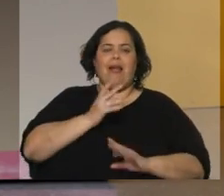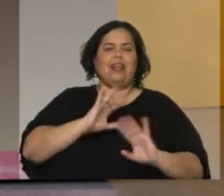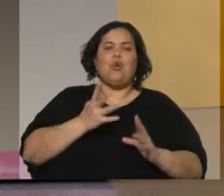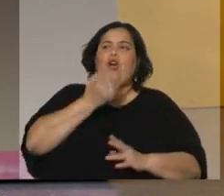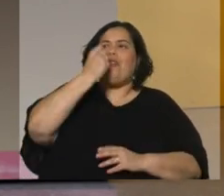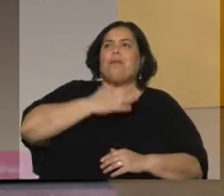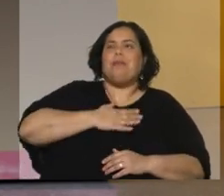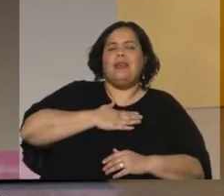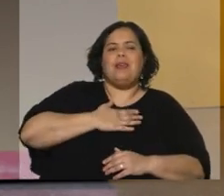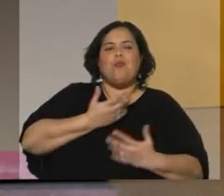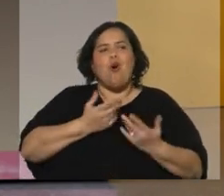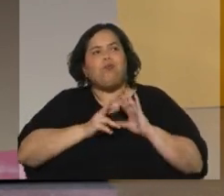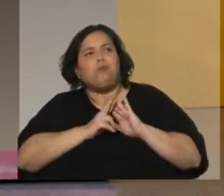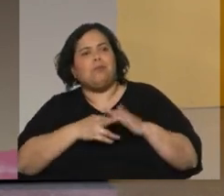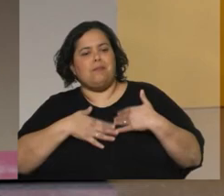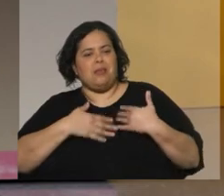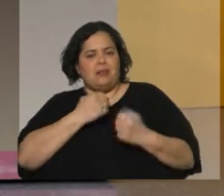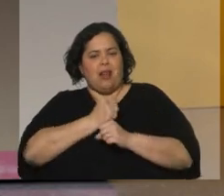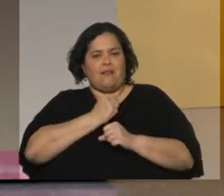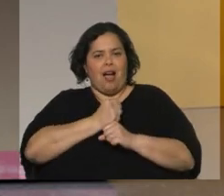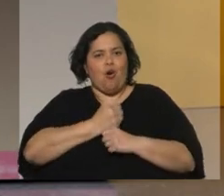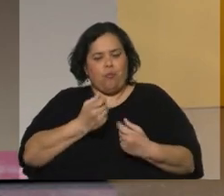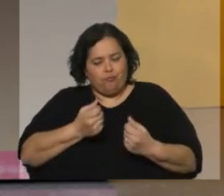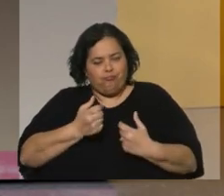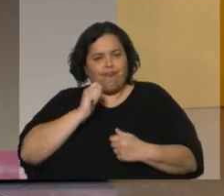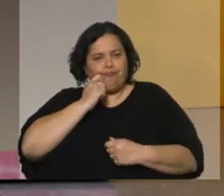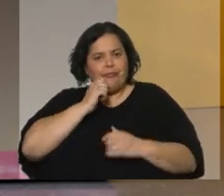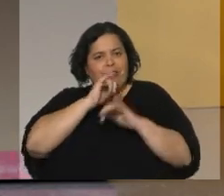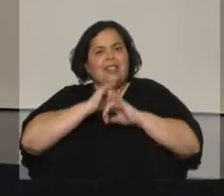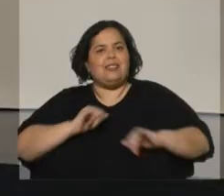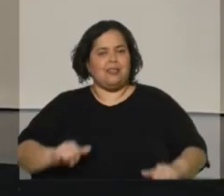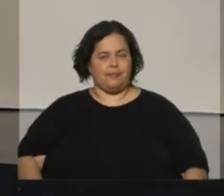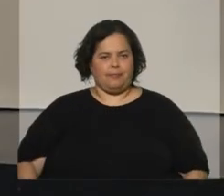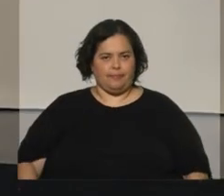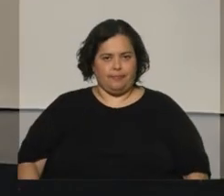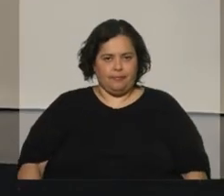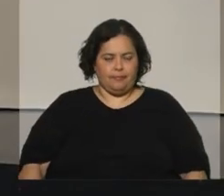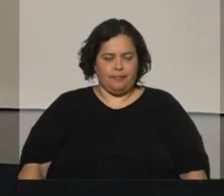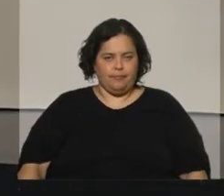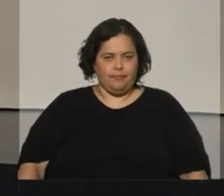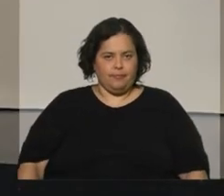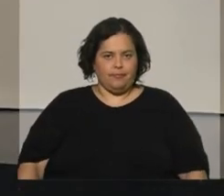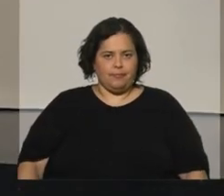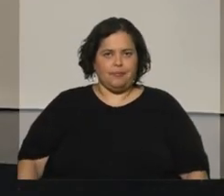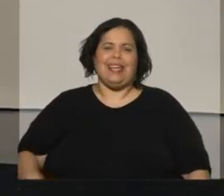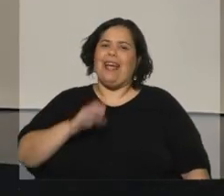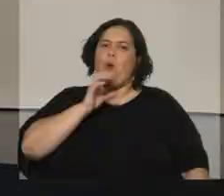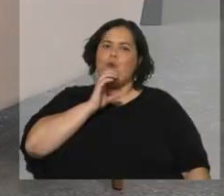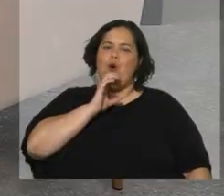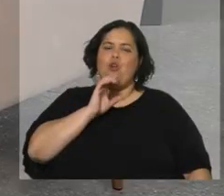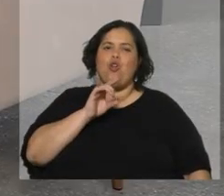representa laboralmente hablando algo que me que me hace bien que me hace feliz el humor no es para